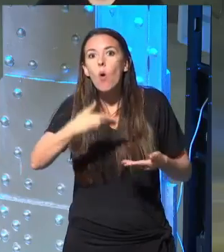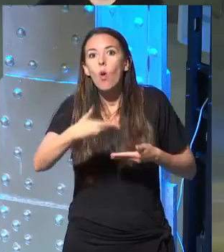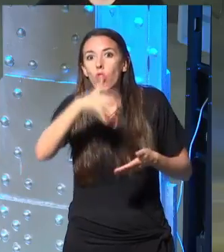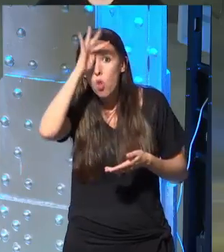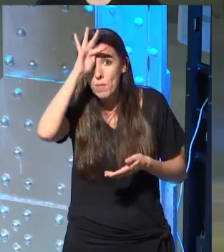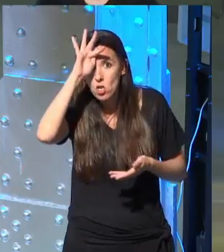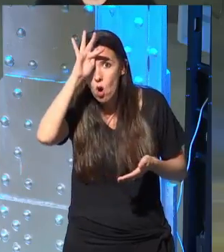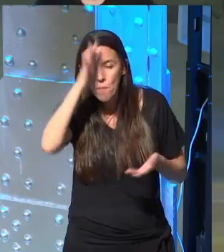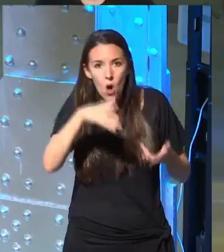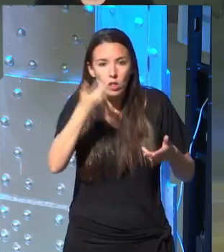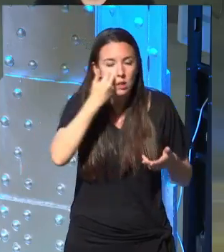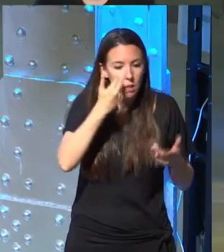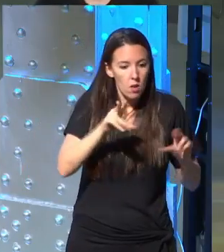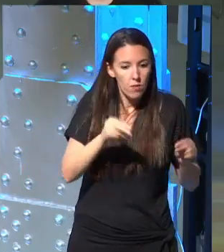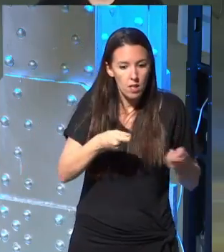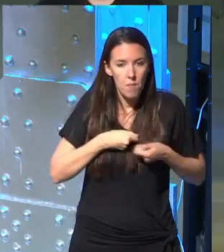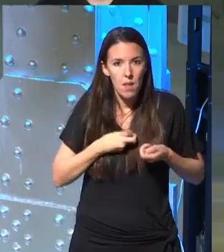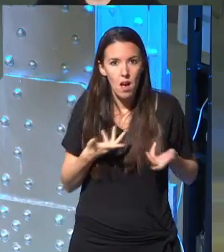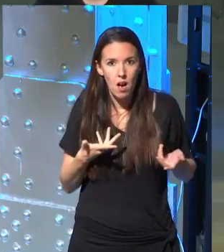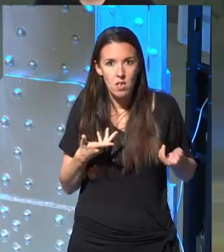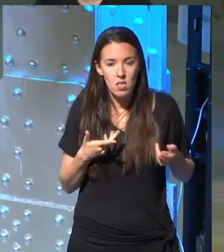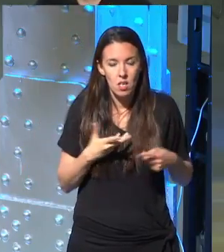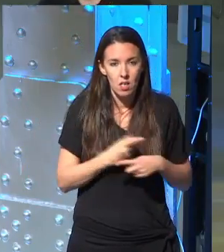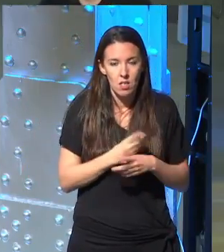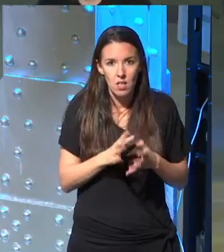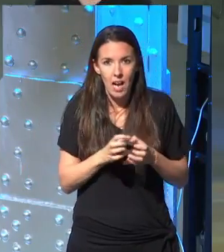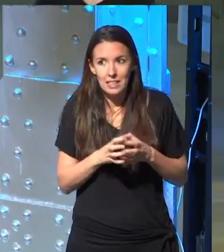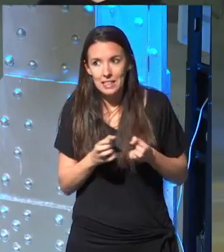Entonces me genera... Ansiedad.